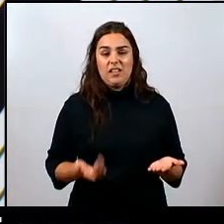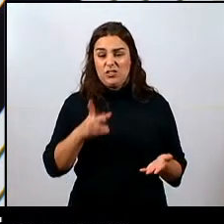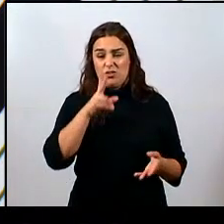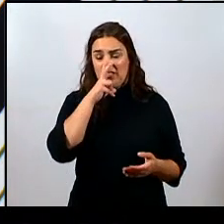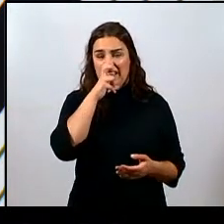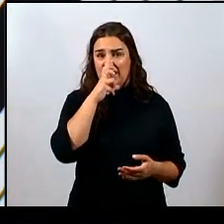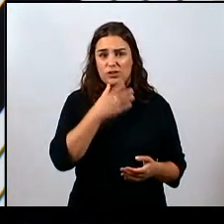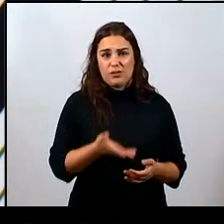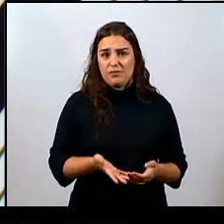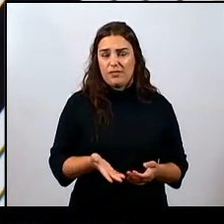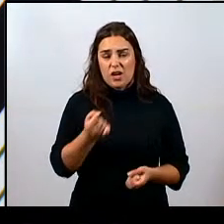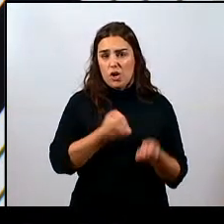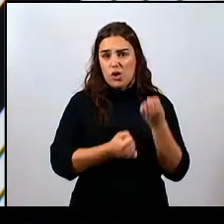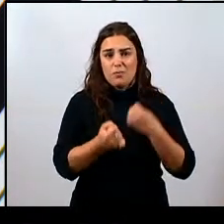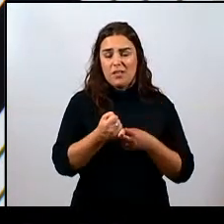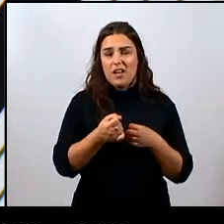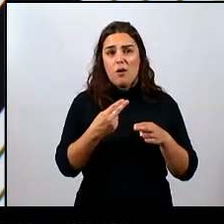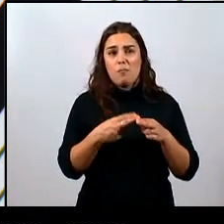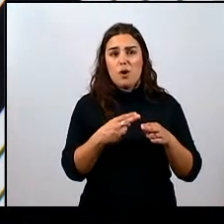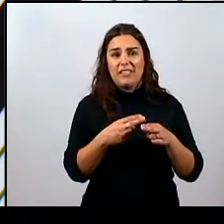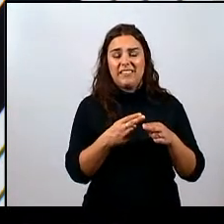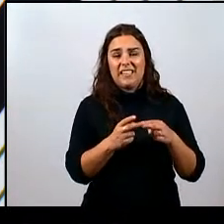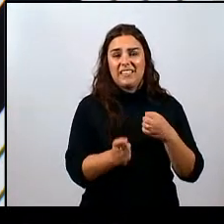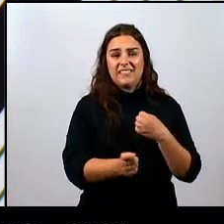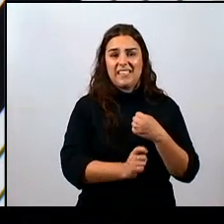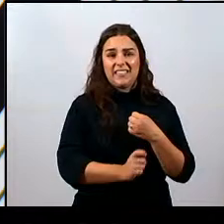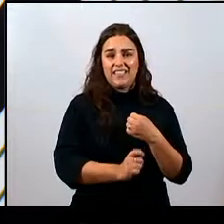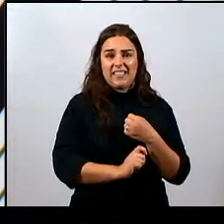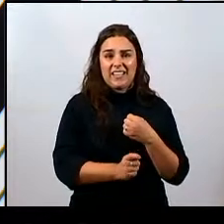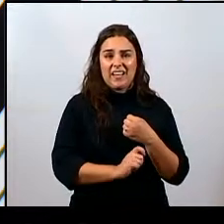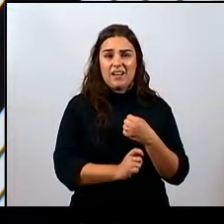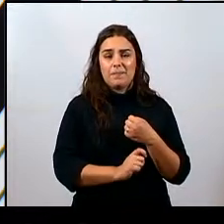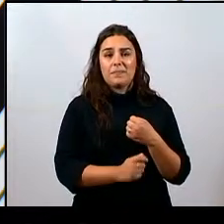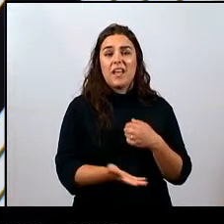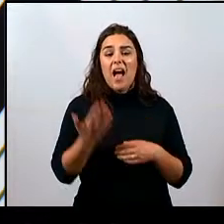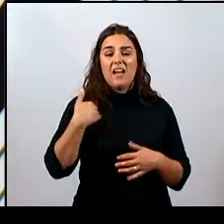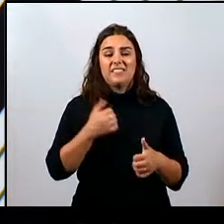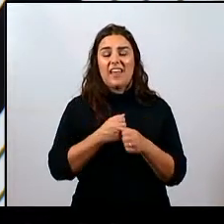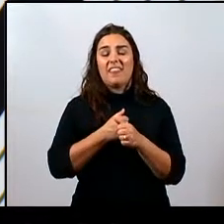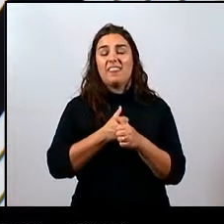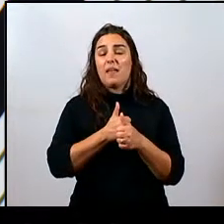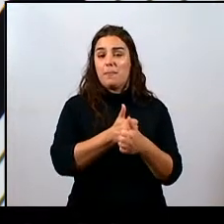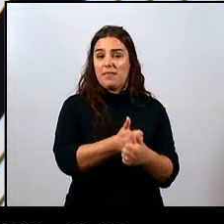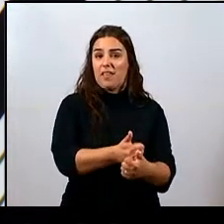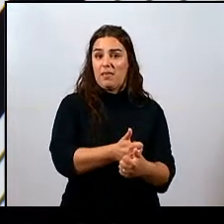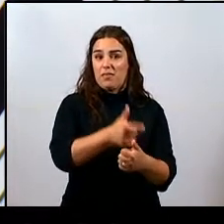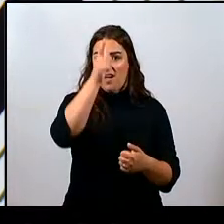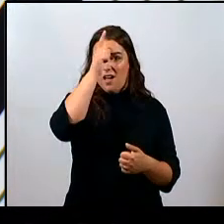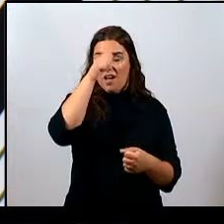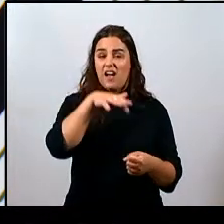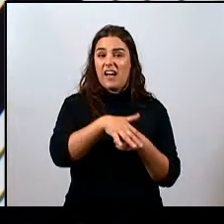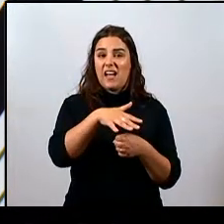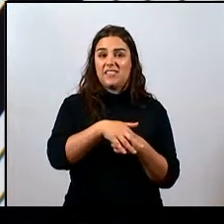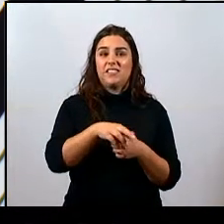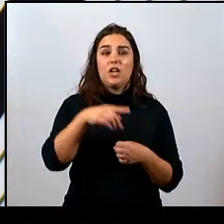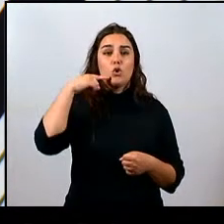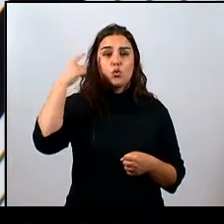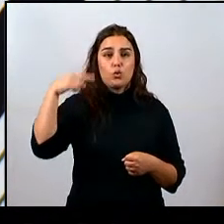catástrofe económica, política, estratégica. Provocó la dependencia alemana del gas ruso hasta